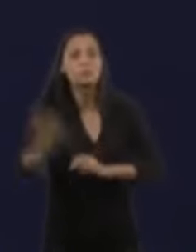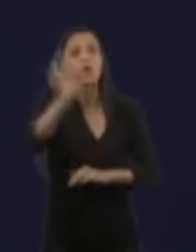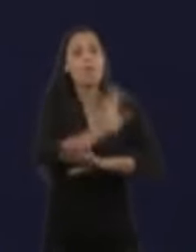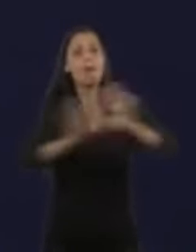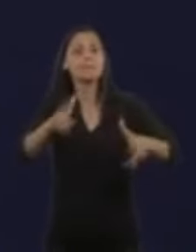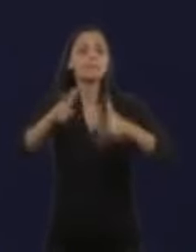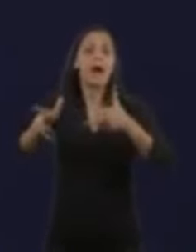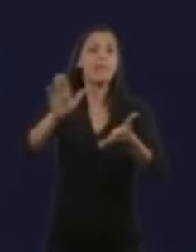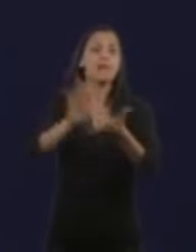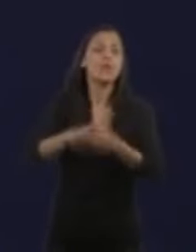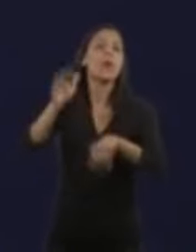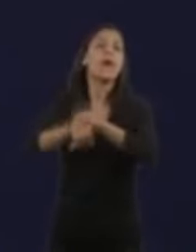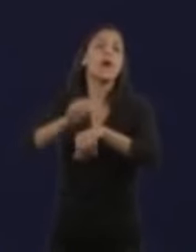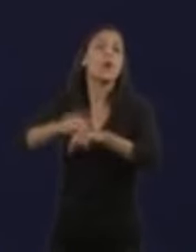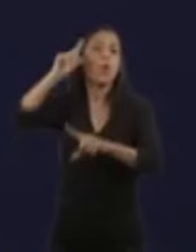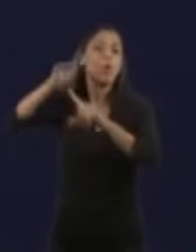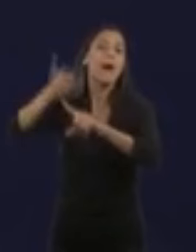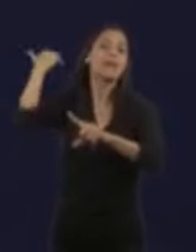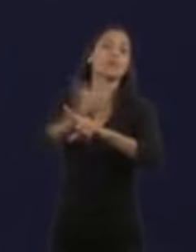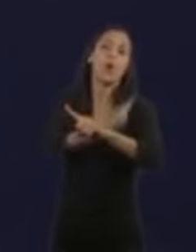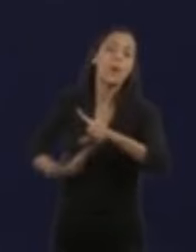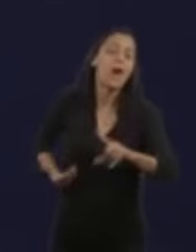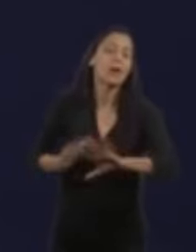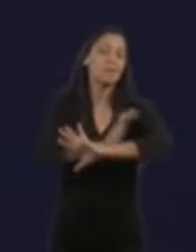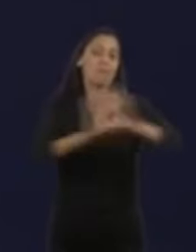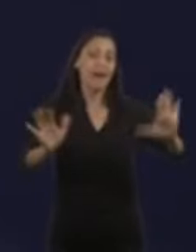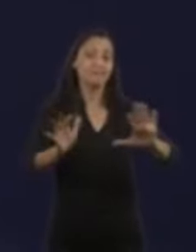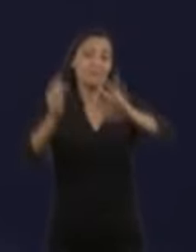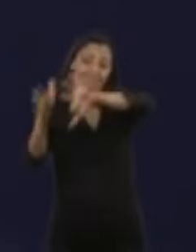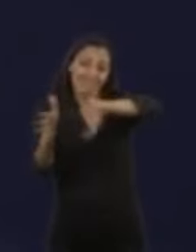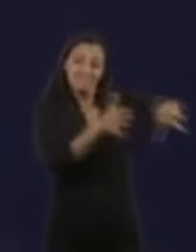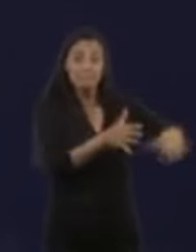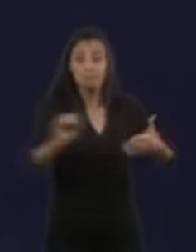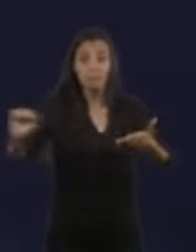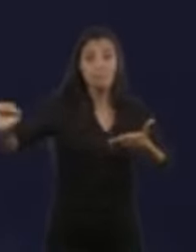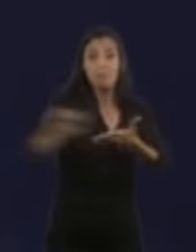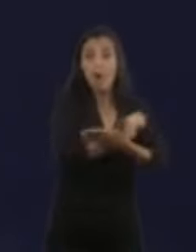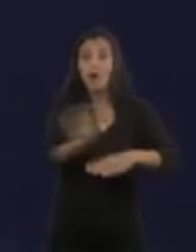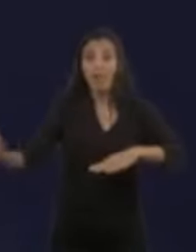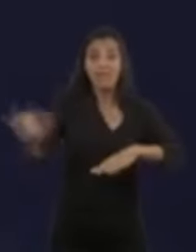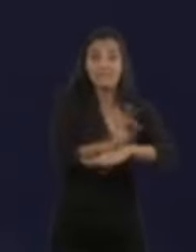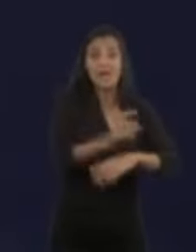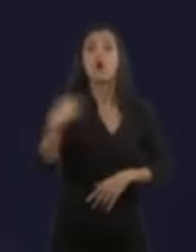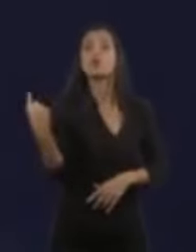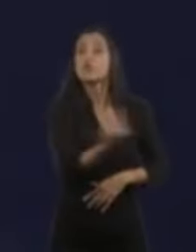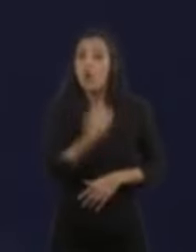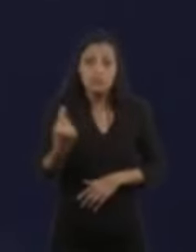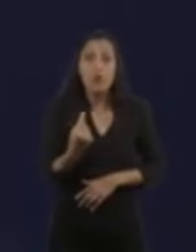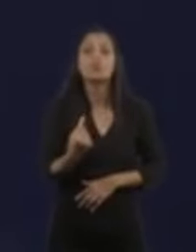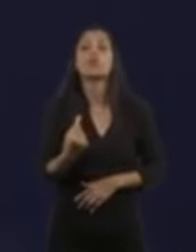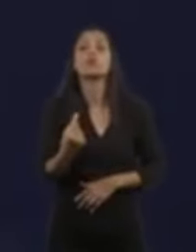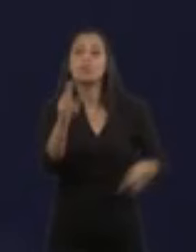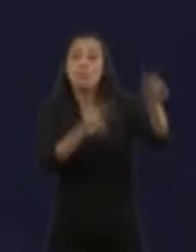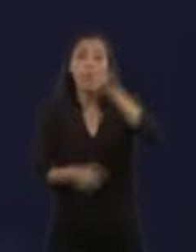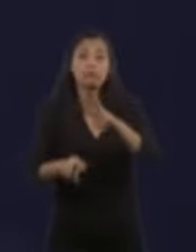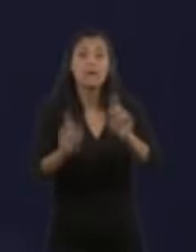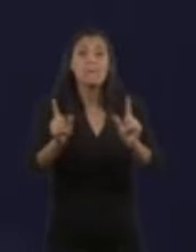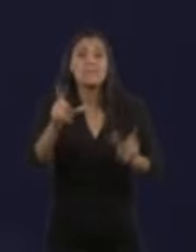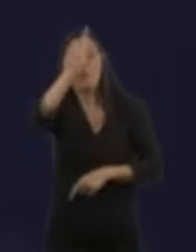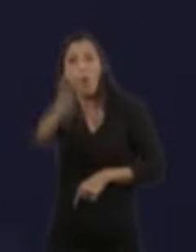todas cuestiones que eh existen que nos las han impuesto y que son parte de la destrucción de la Argentina